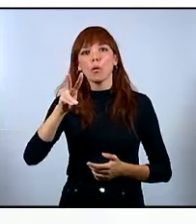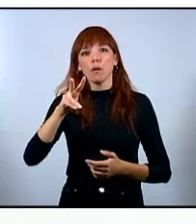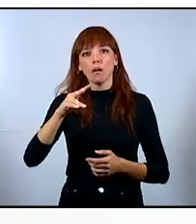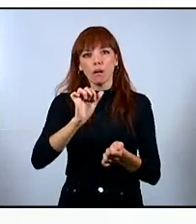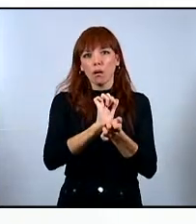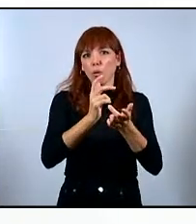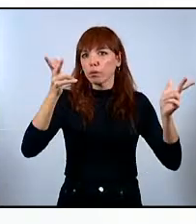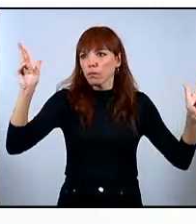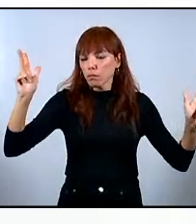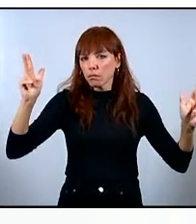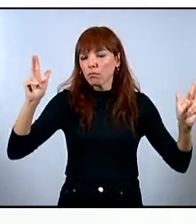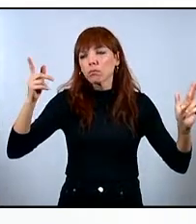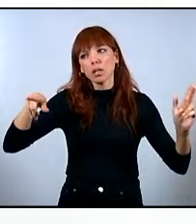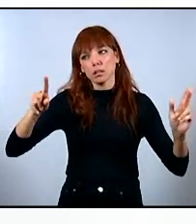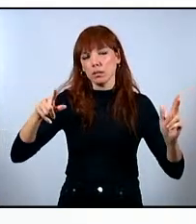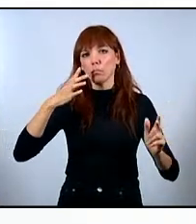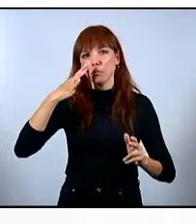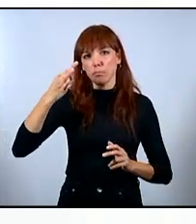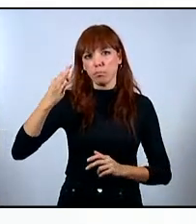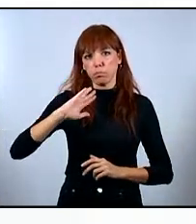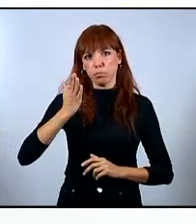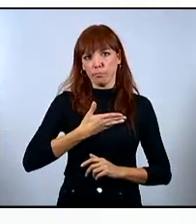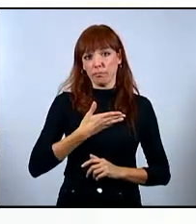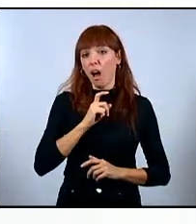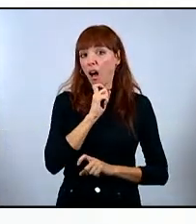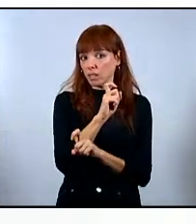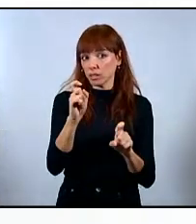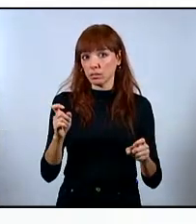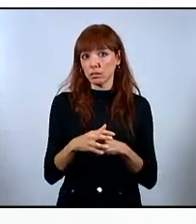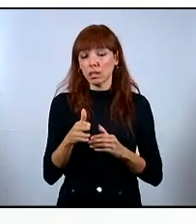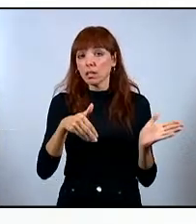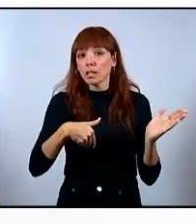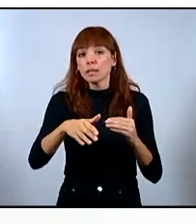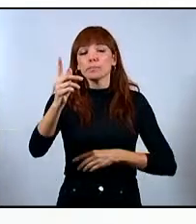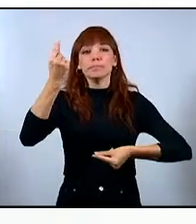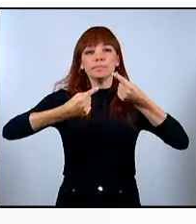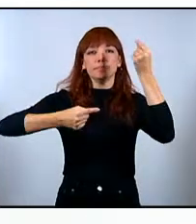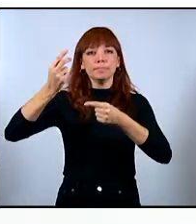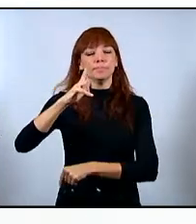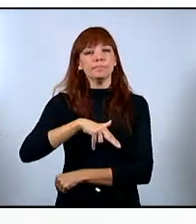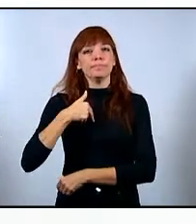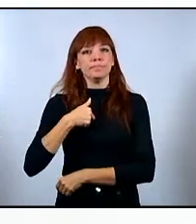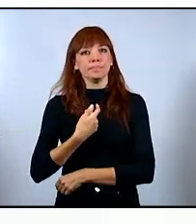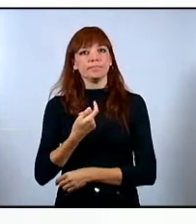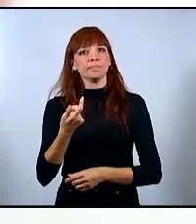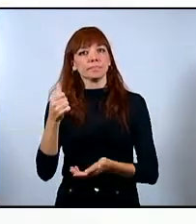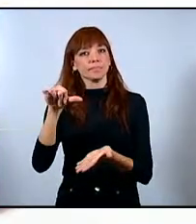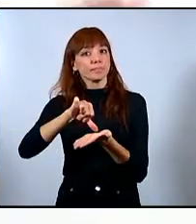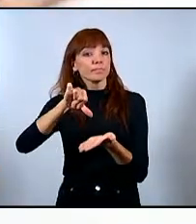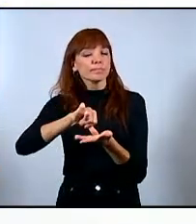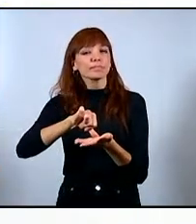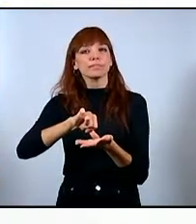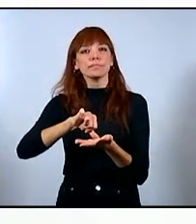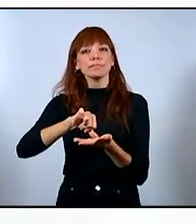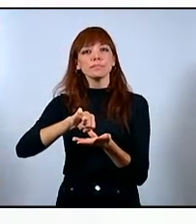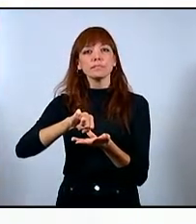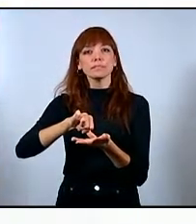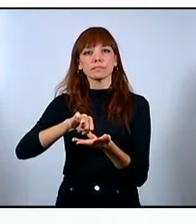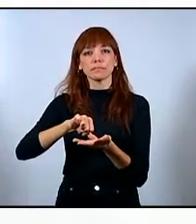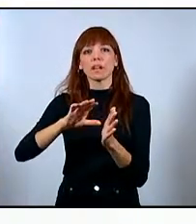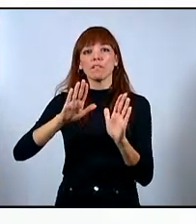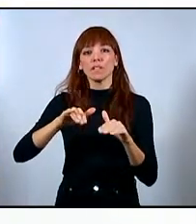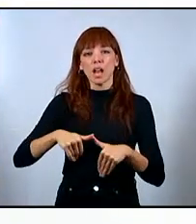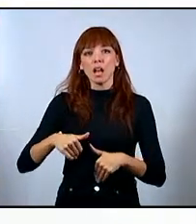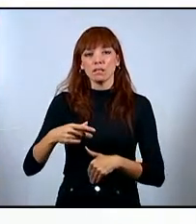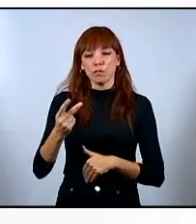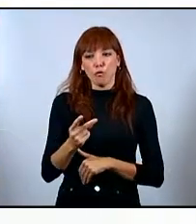perjudicarnos. Y esto es un aviso a navegantes. En los próximos presupuestos generales del Estado, que, como digo, los va a hacer un fugado de la justicia y